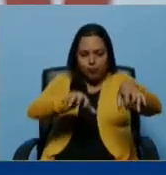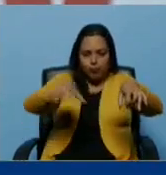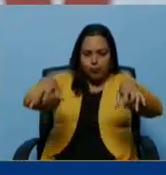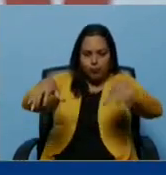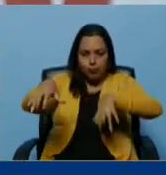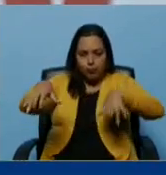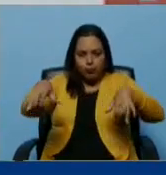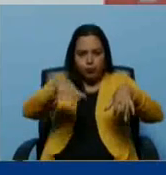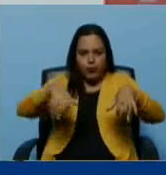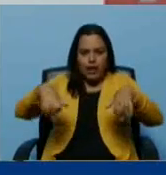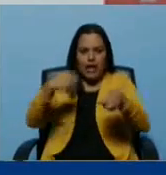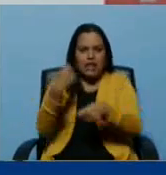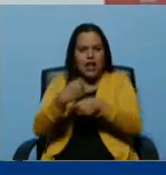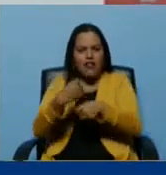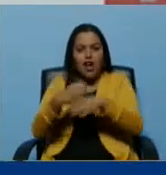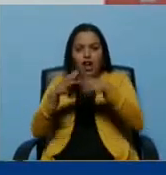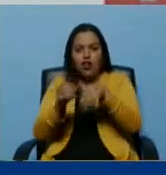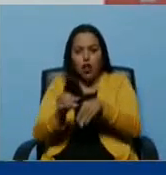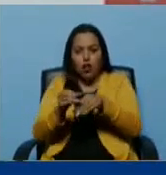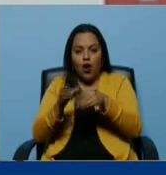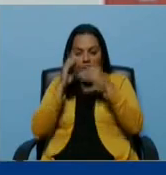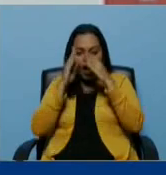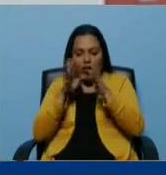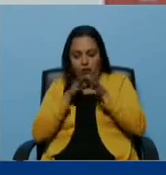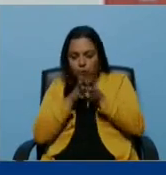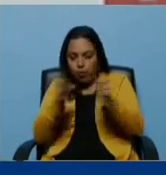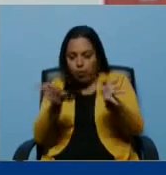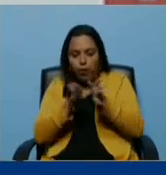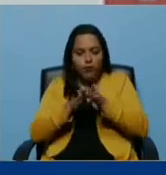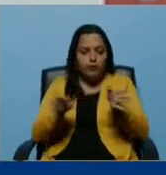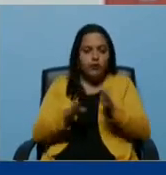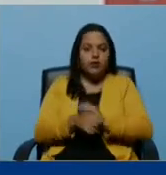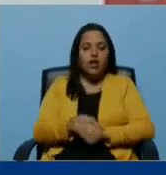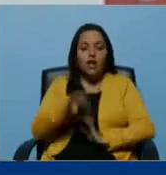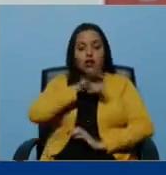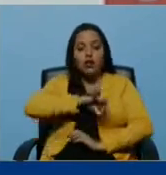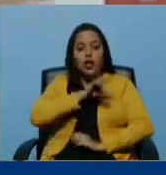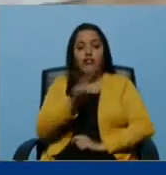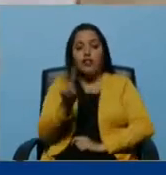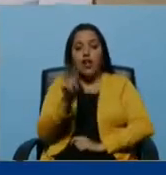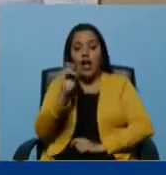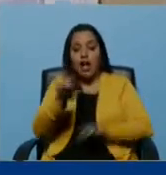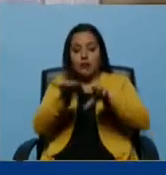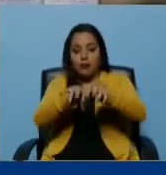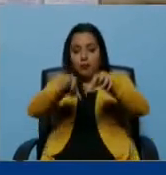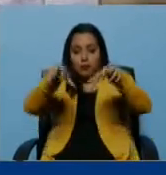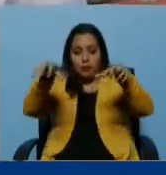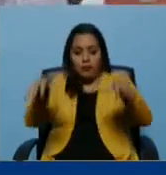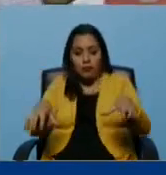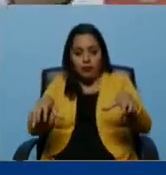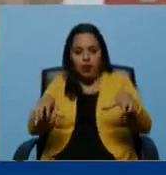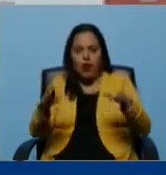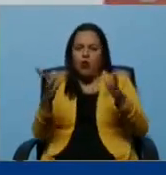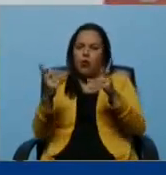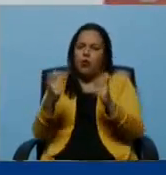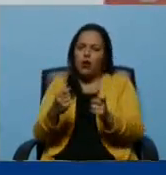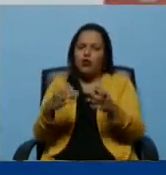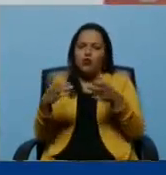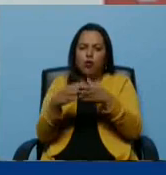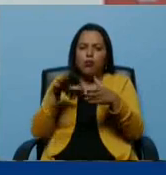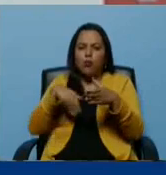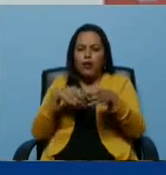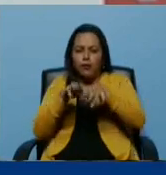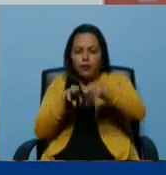y trabaja todos los segmentos. Si la sociedad venezolana está segmentada, ¿en cuántos segmentos pudiera estar